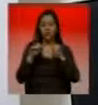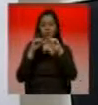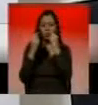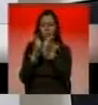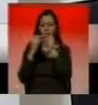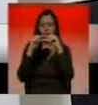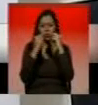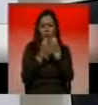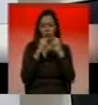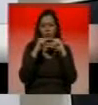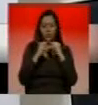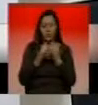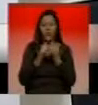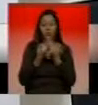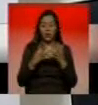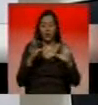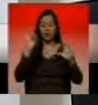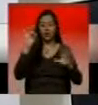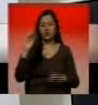de 80 bandas delictivas con